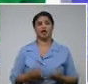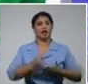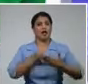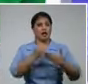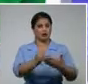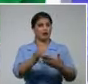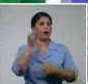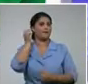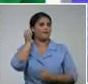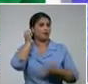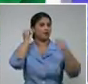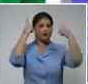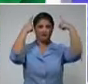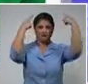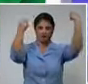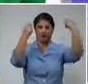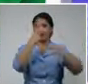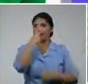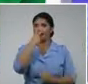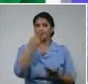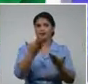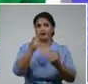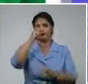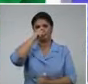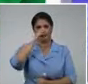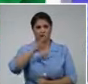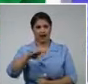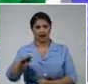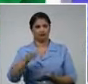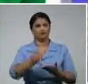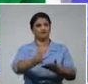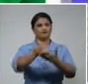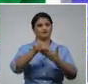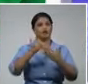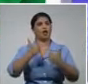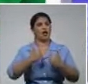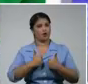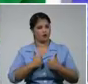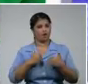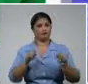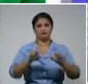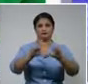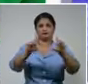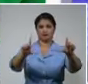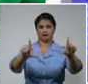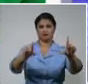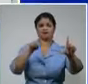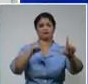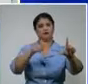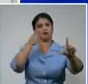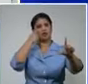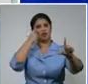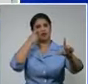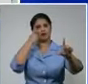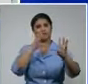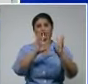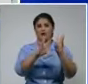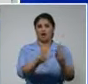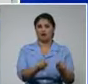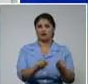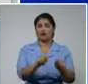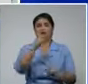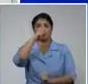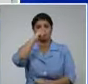Roberto Romero, el geógrafo, pues nos hicieron un gráfico donde se ve en barras el número de pediátricos,